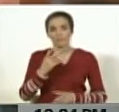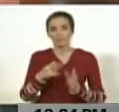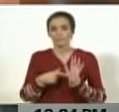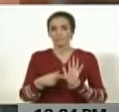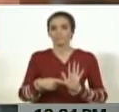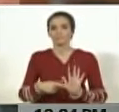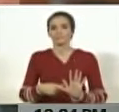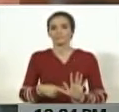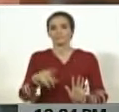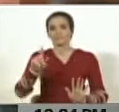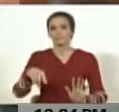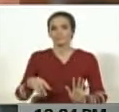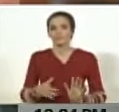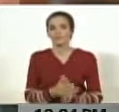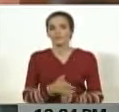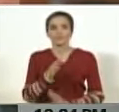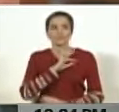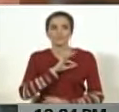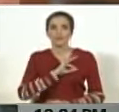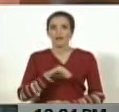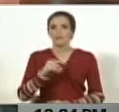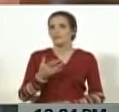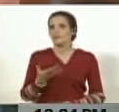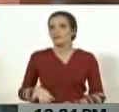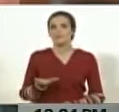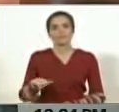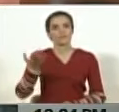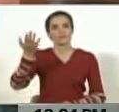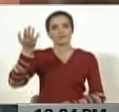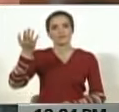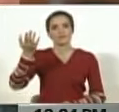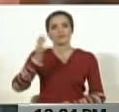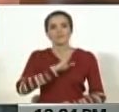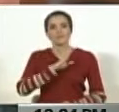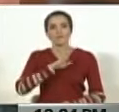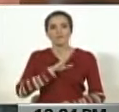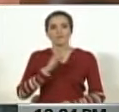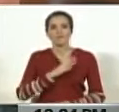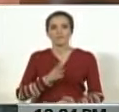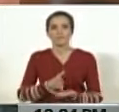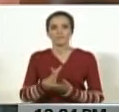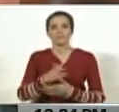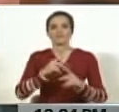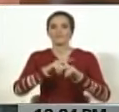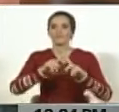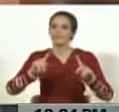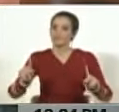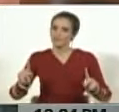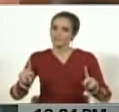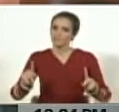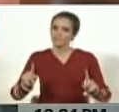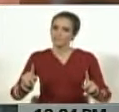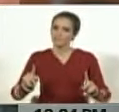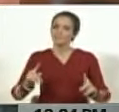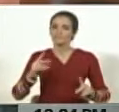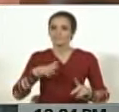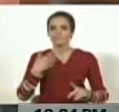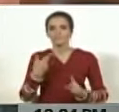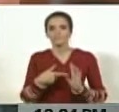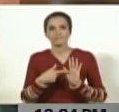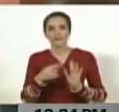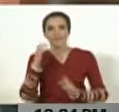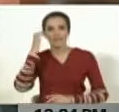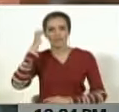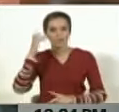proyección social importante para nuestro medio, distinta a la que se puede manifestar en